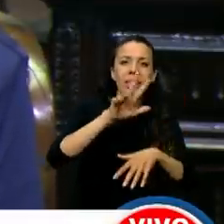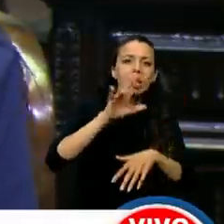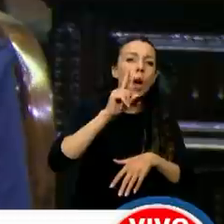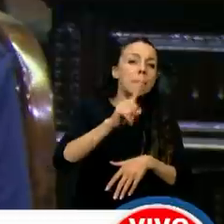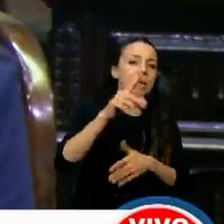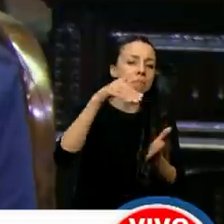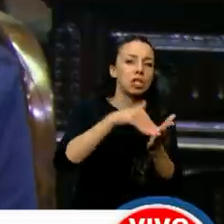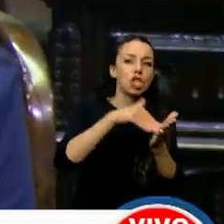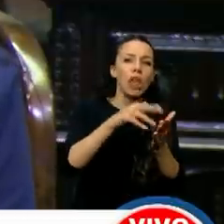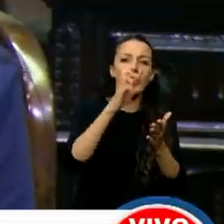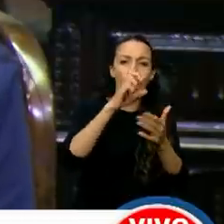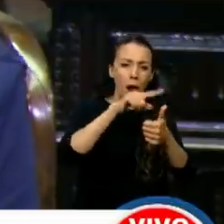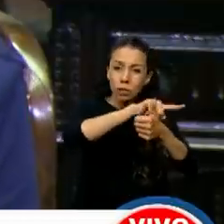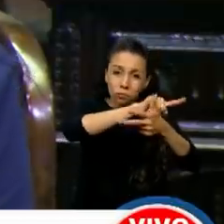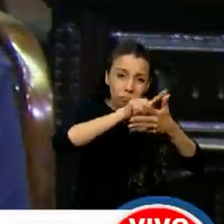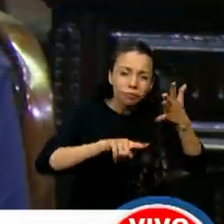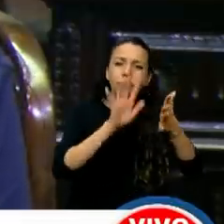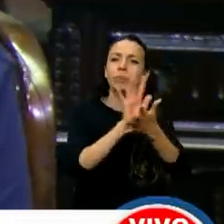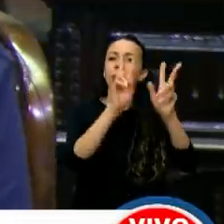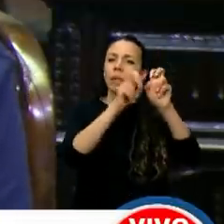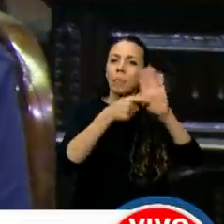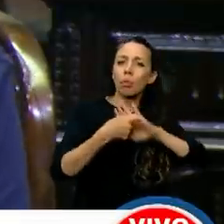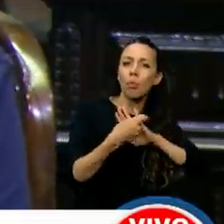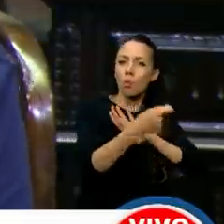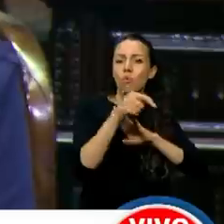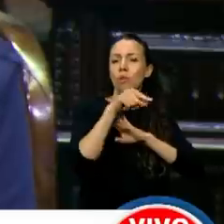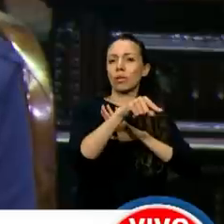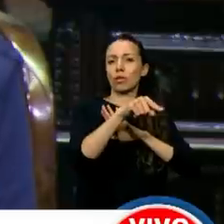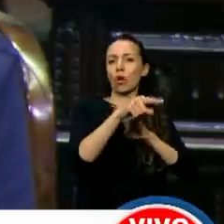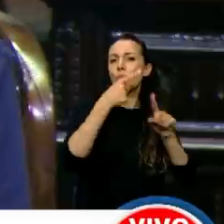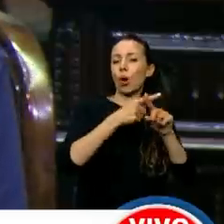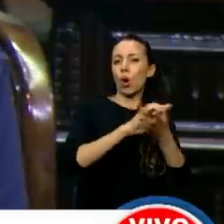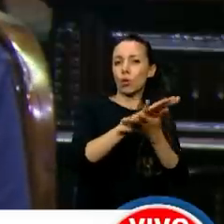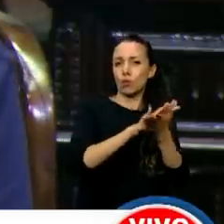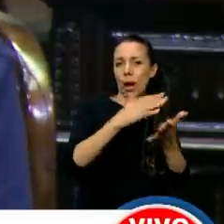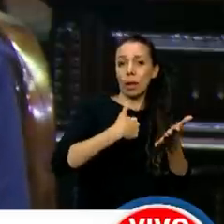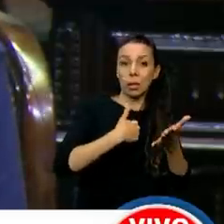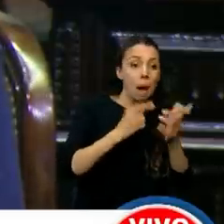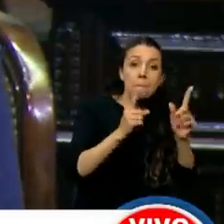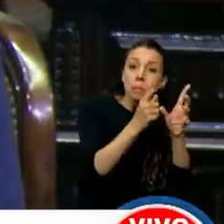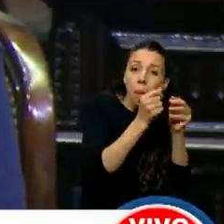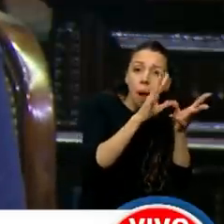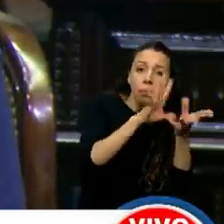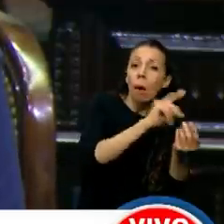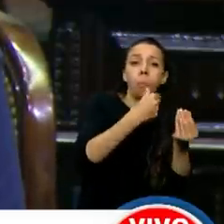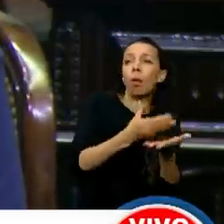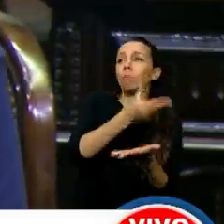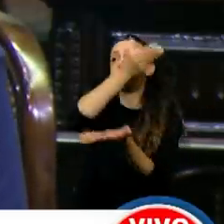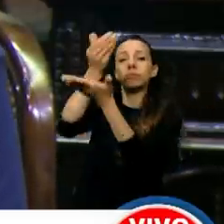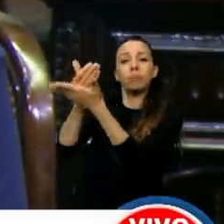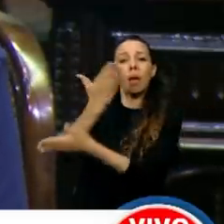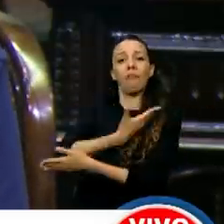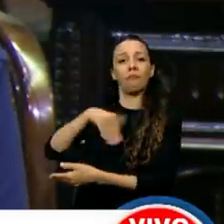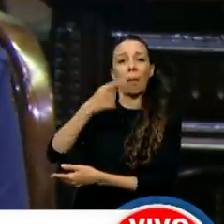ni más ni menos que muy cercano a lo que le demos al fondo monetario internacional entonces haciendo alusión a lo que escuchamos